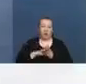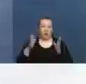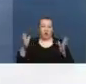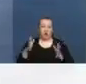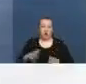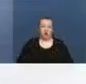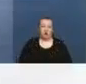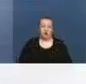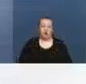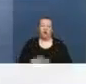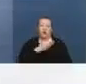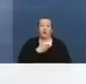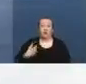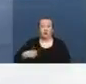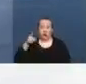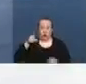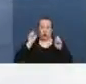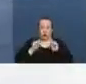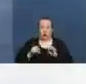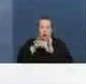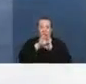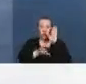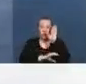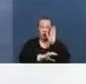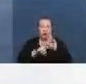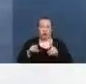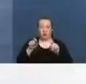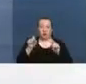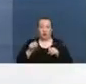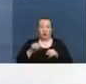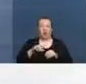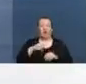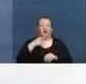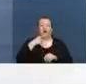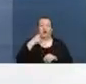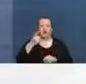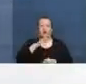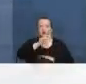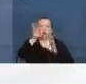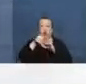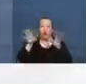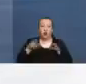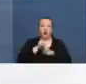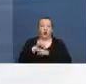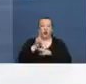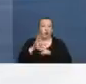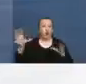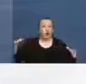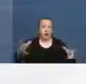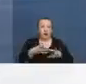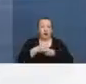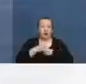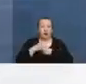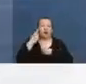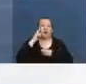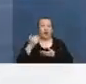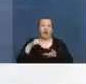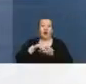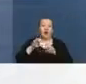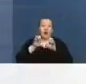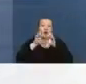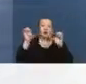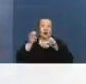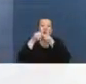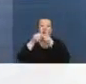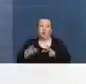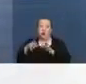presidente lo permite la constitución en esta decepción captaba todas esas utilidades para reactivar a las empresas que realmente estaban al